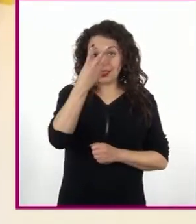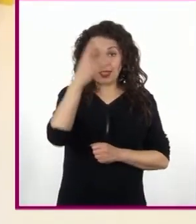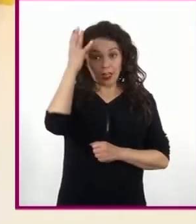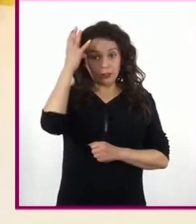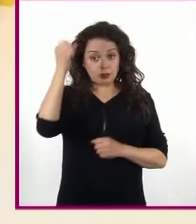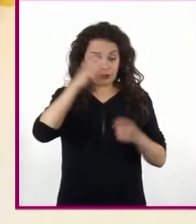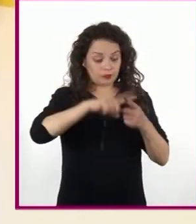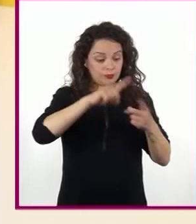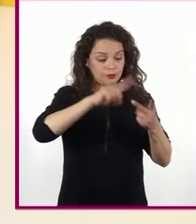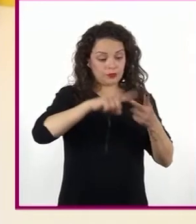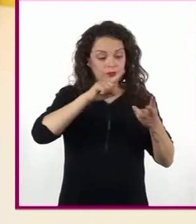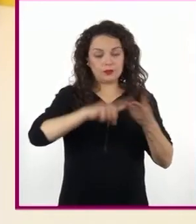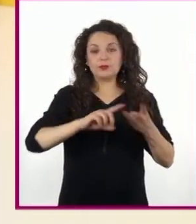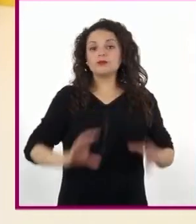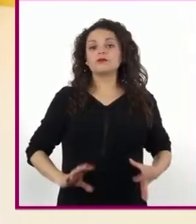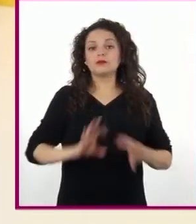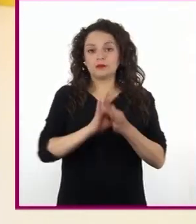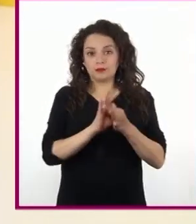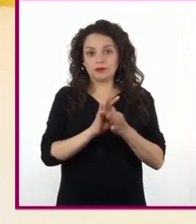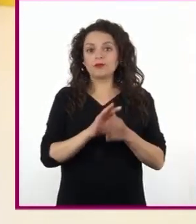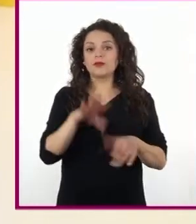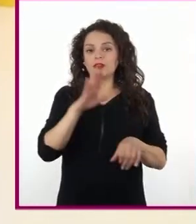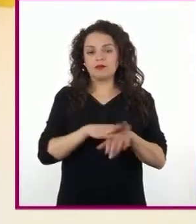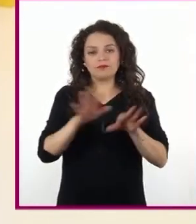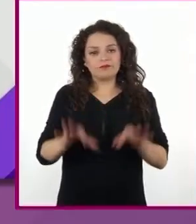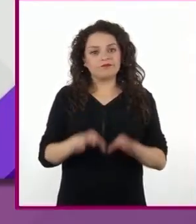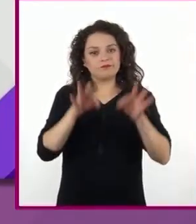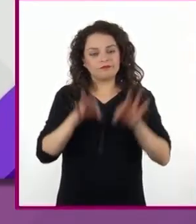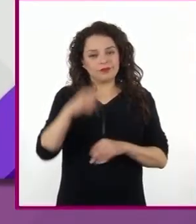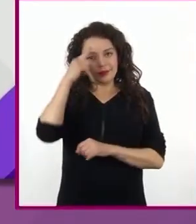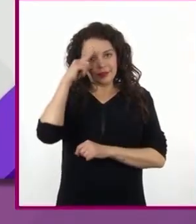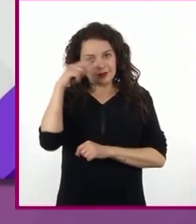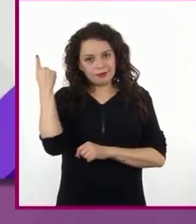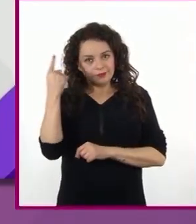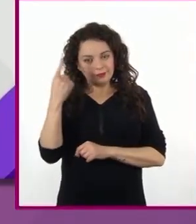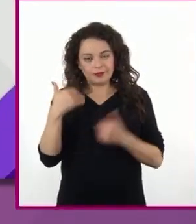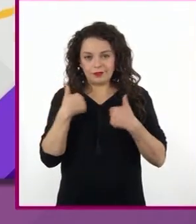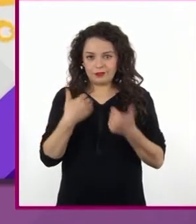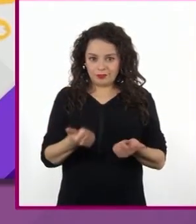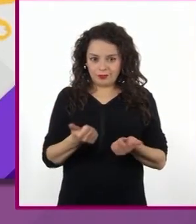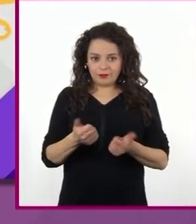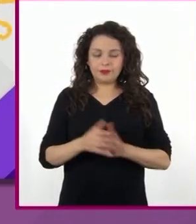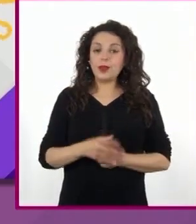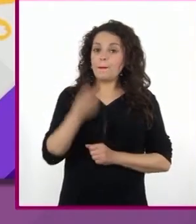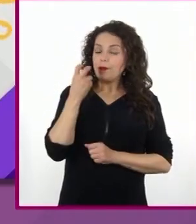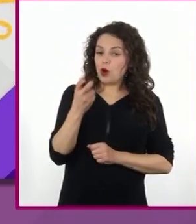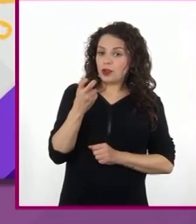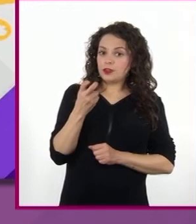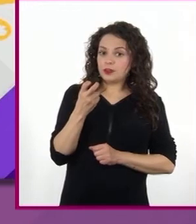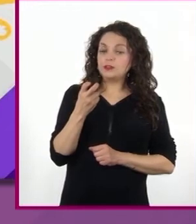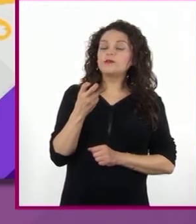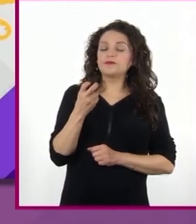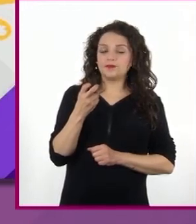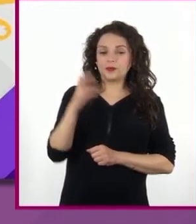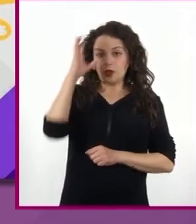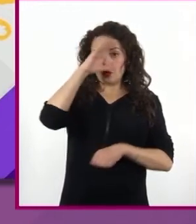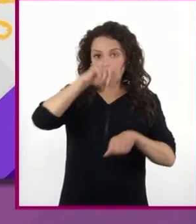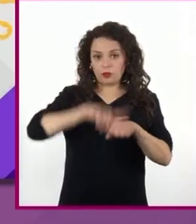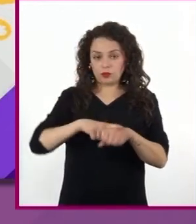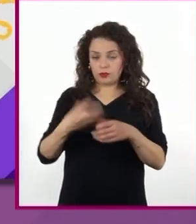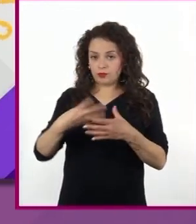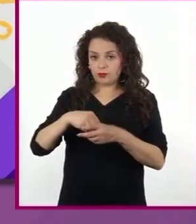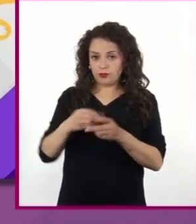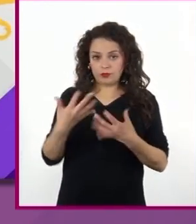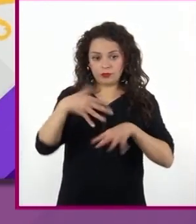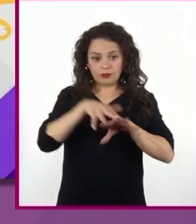se vinculan y adquieren un sentido más práctico. Por lo tanto, la cultura incluyente e